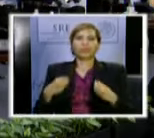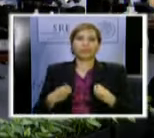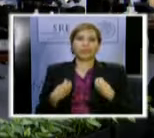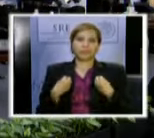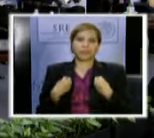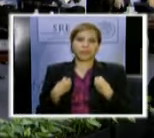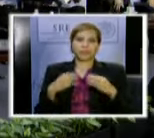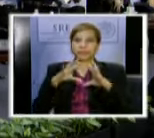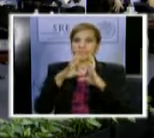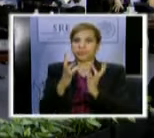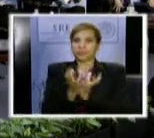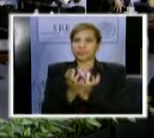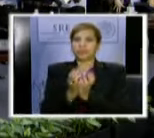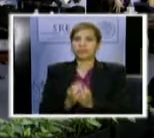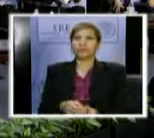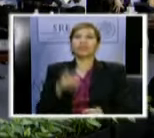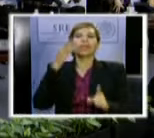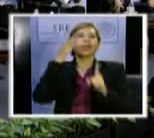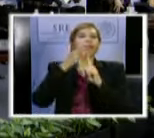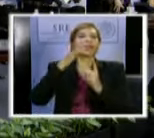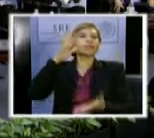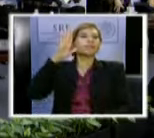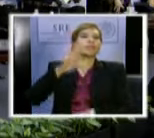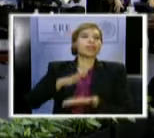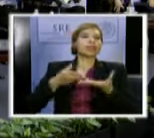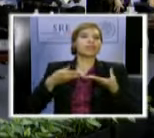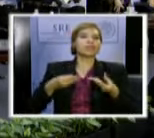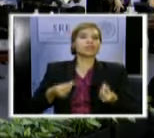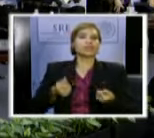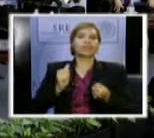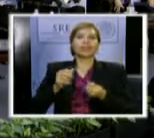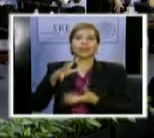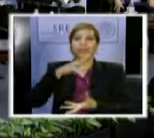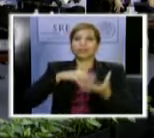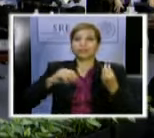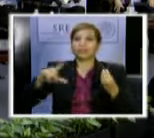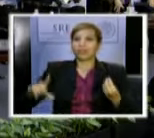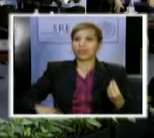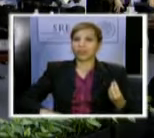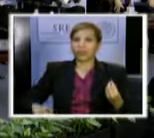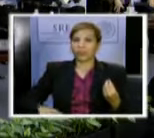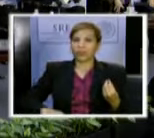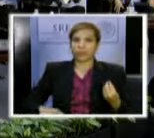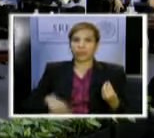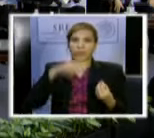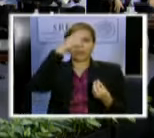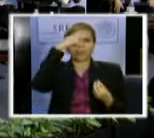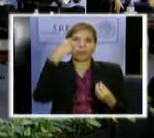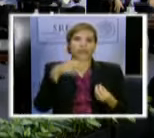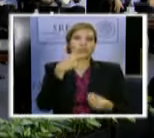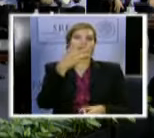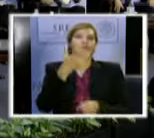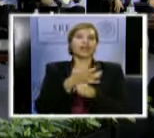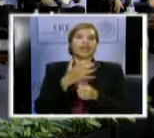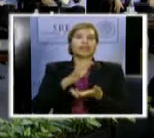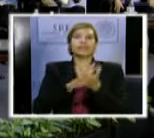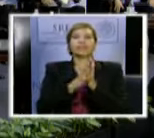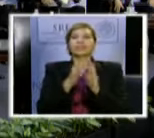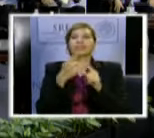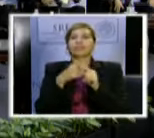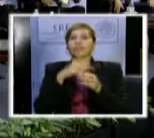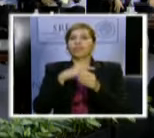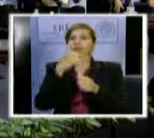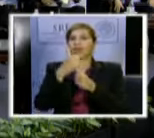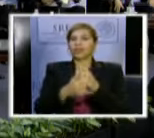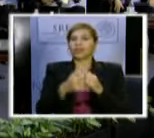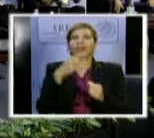viven. El objetivo de reducir los costos de transacción, los gobiernos de México y Estados Unidos han invertido en proyectos de